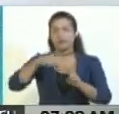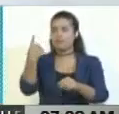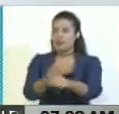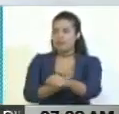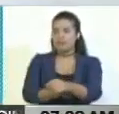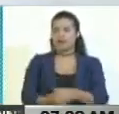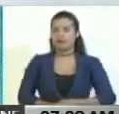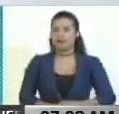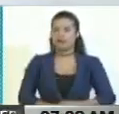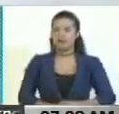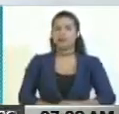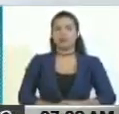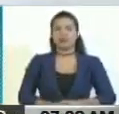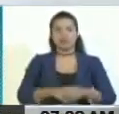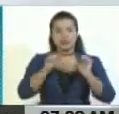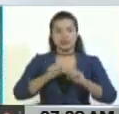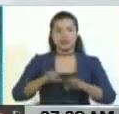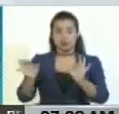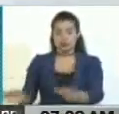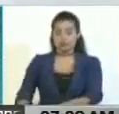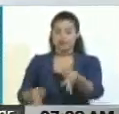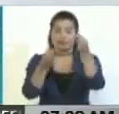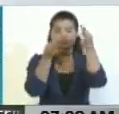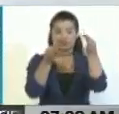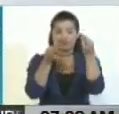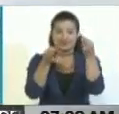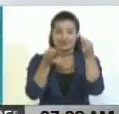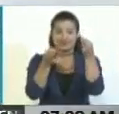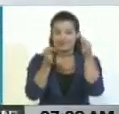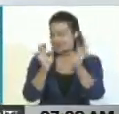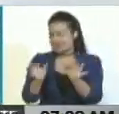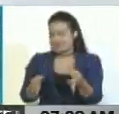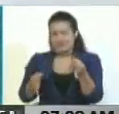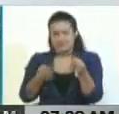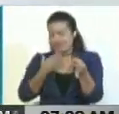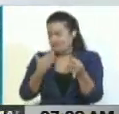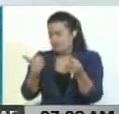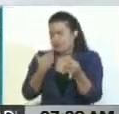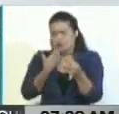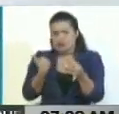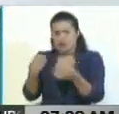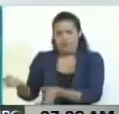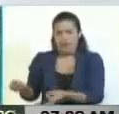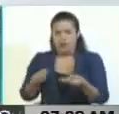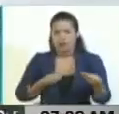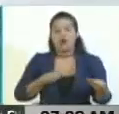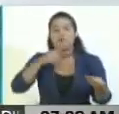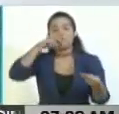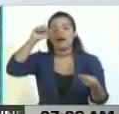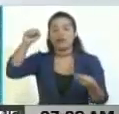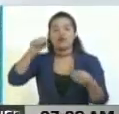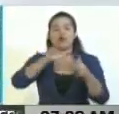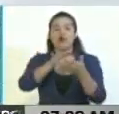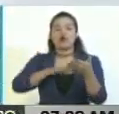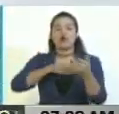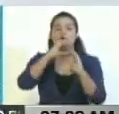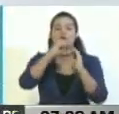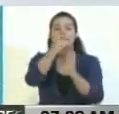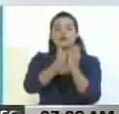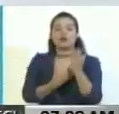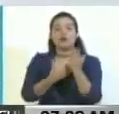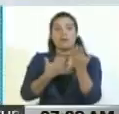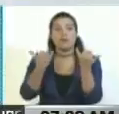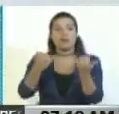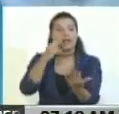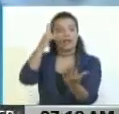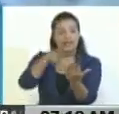Bueno, traigo aquí calientico un comunicado del ciudadano presidente de la República, Nicolás Maduro Moros, al que voy a dar